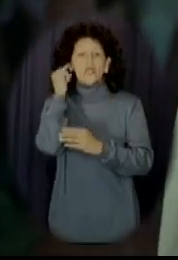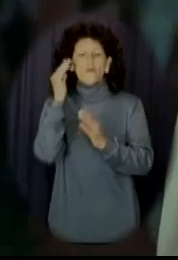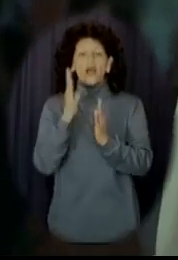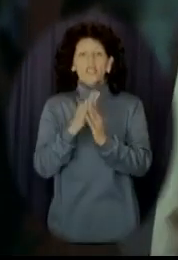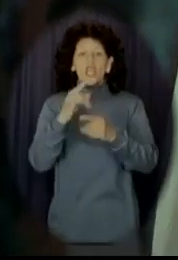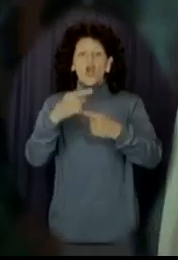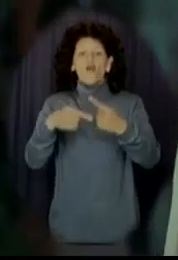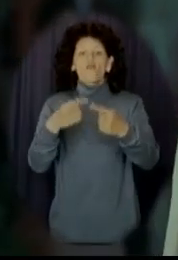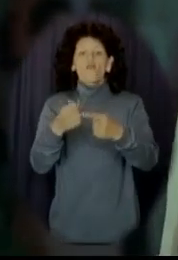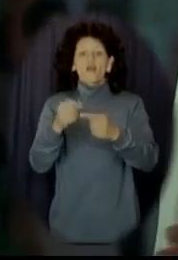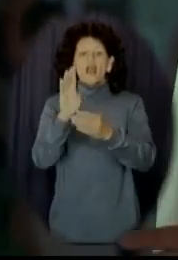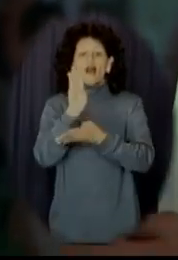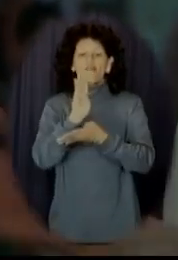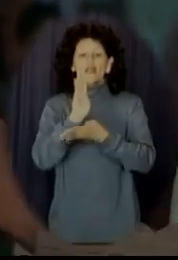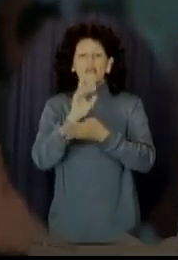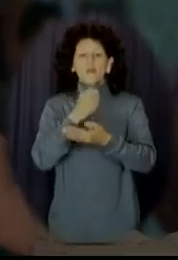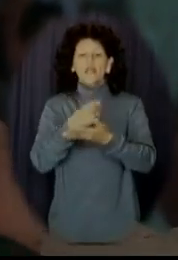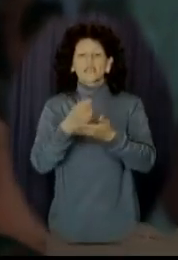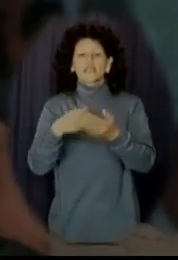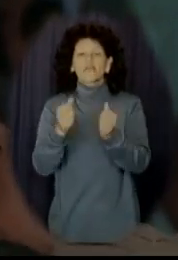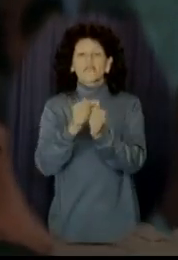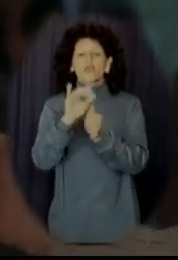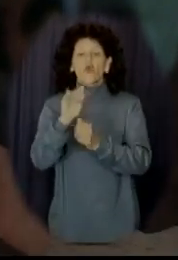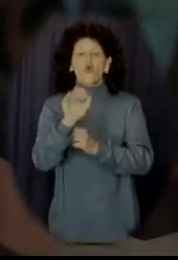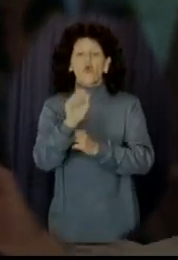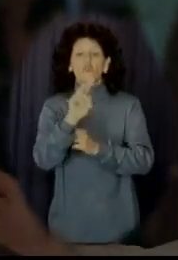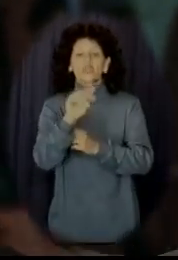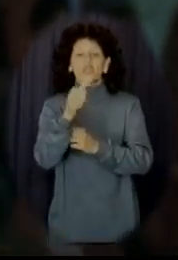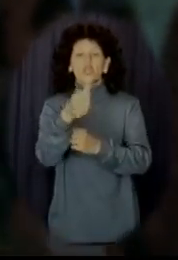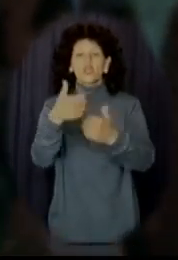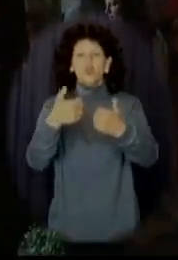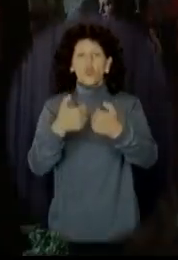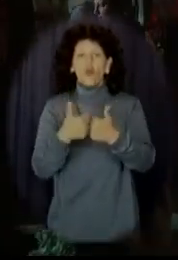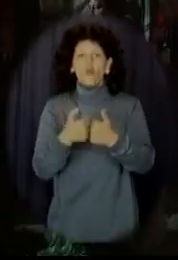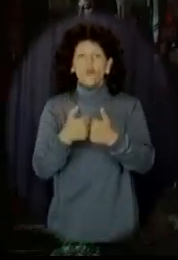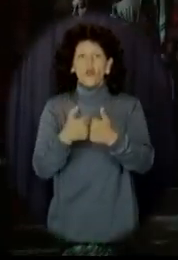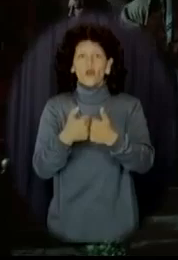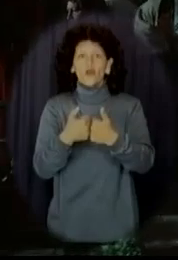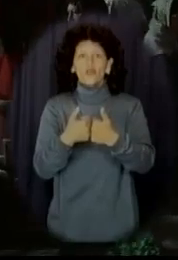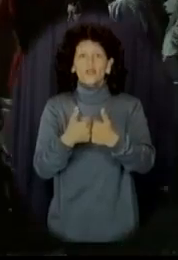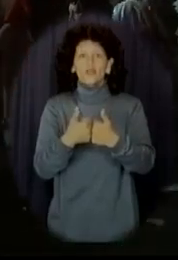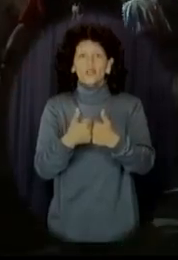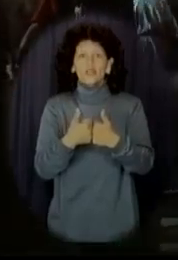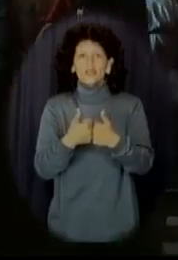Y María fue a Belén para inscribirse con José, su esposo.